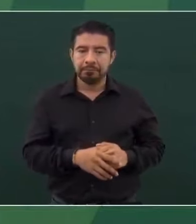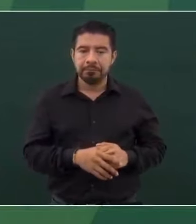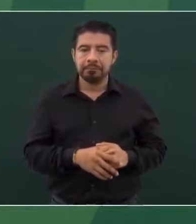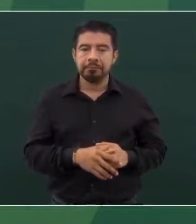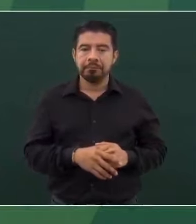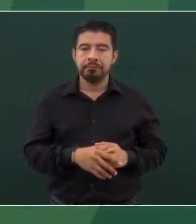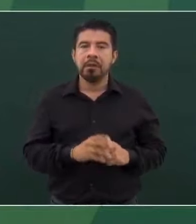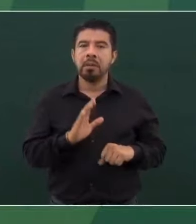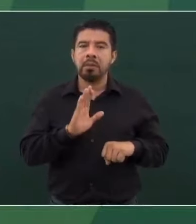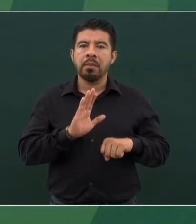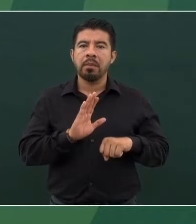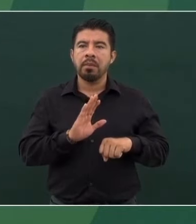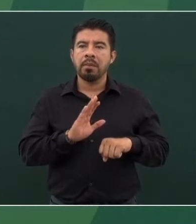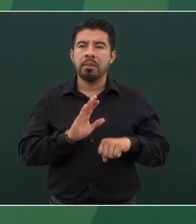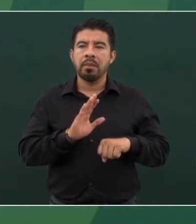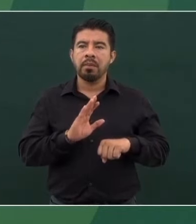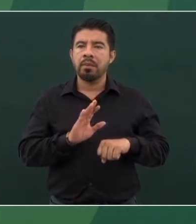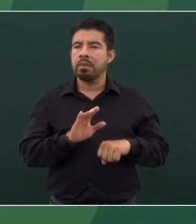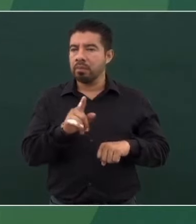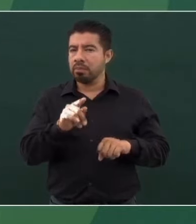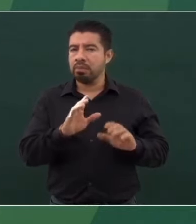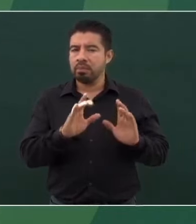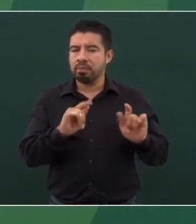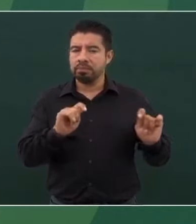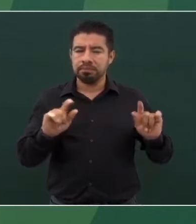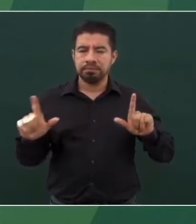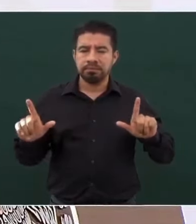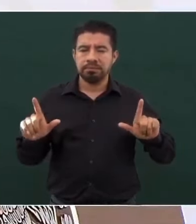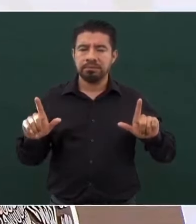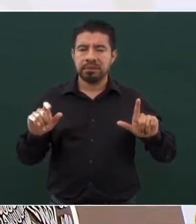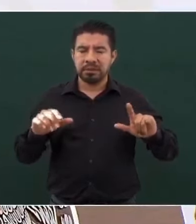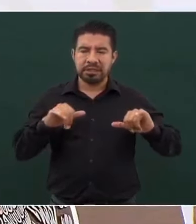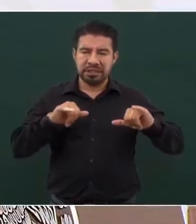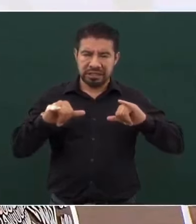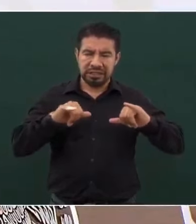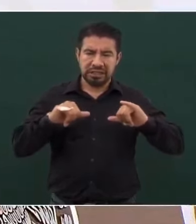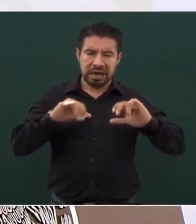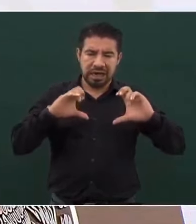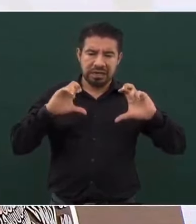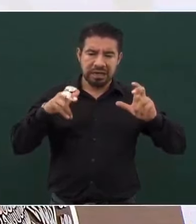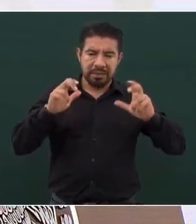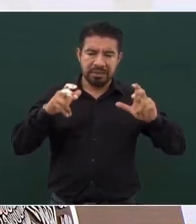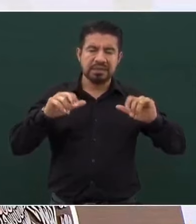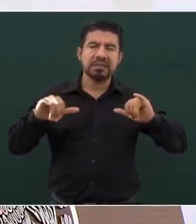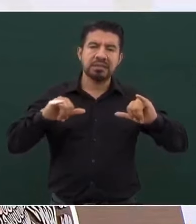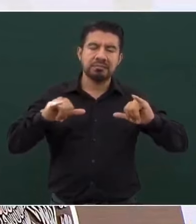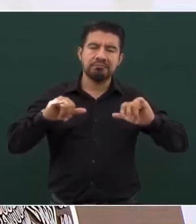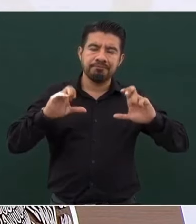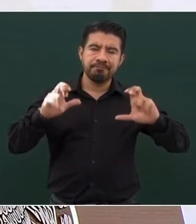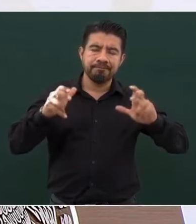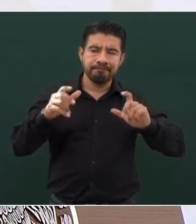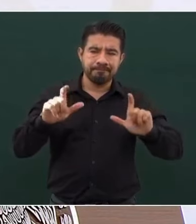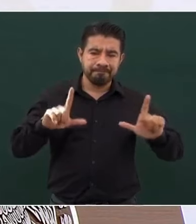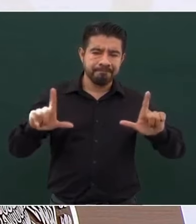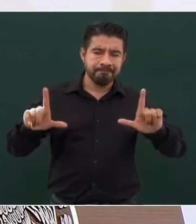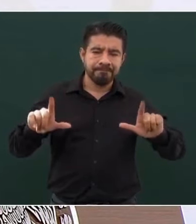¿Por qué no pones el plano de Chiapas, el mapa?